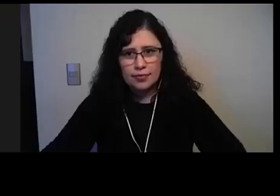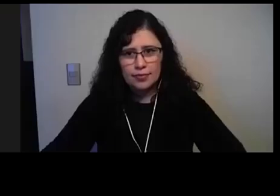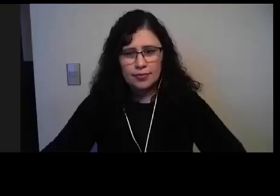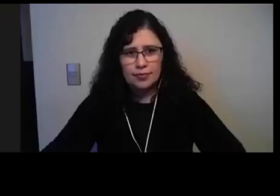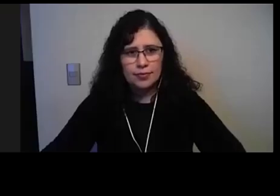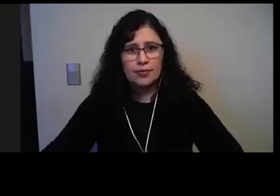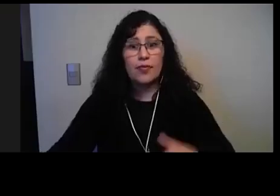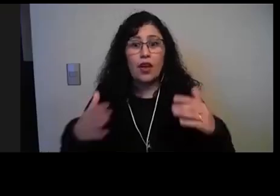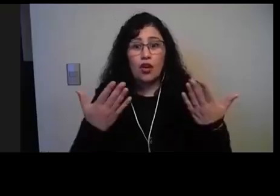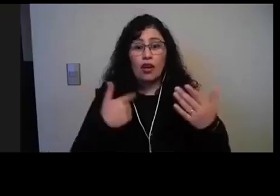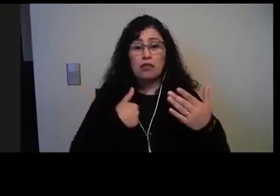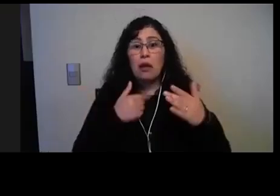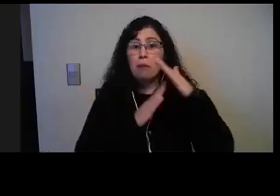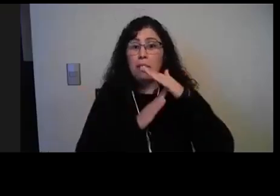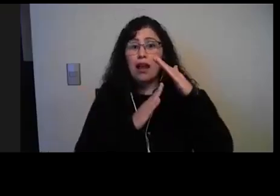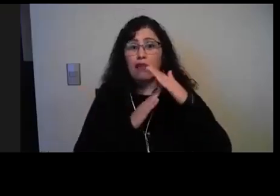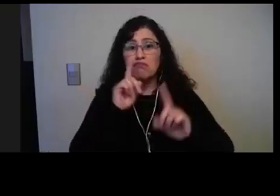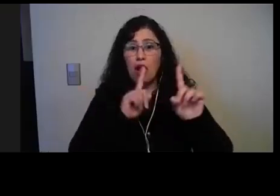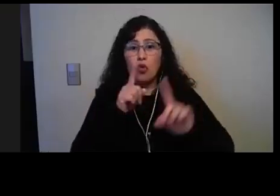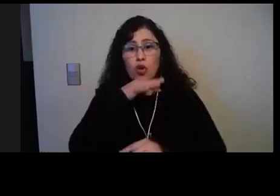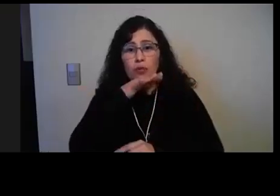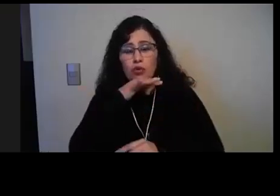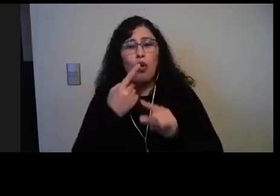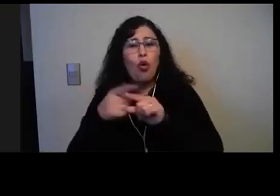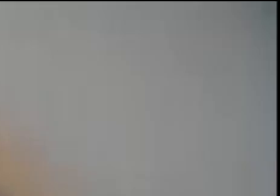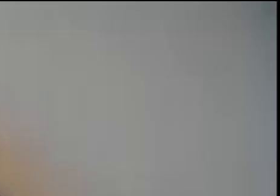Bien, les propongo esperar unos minutos ya a que se incorporen